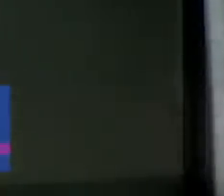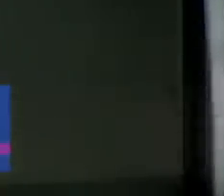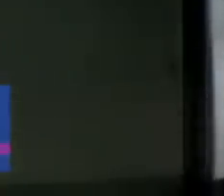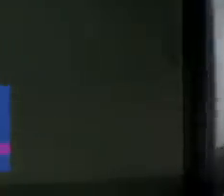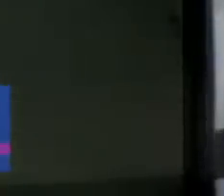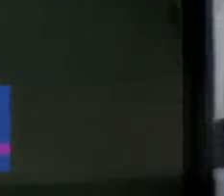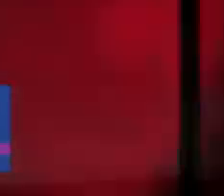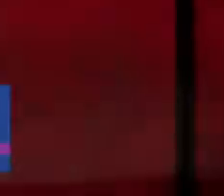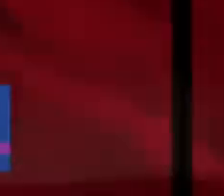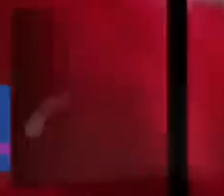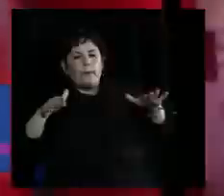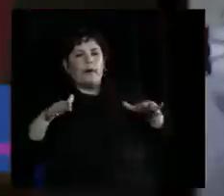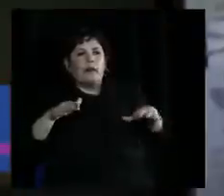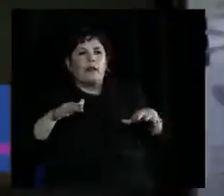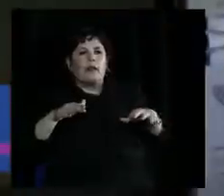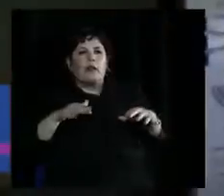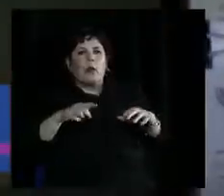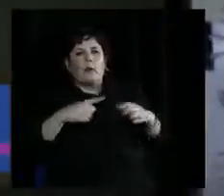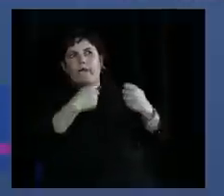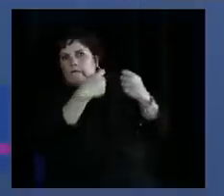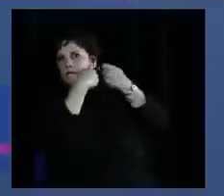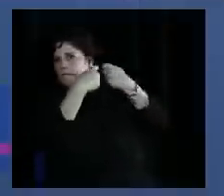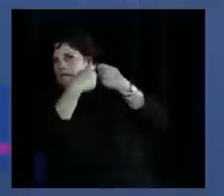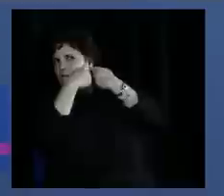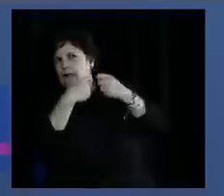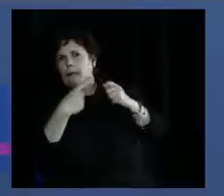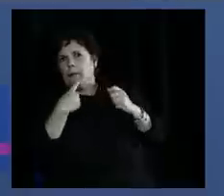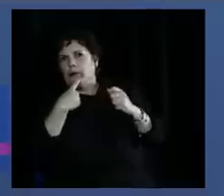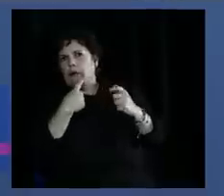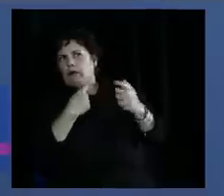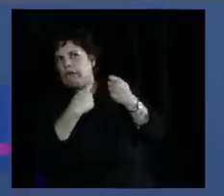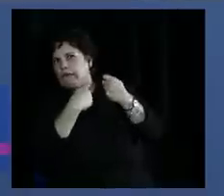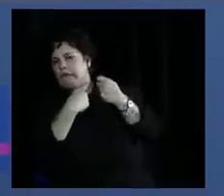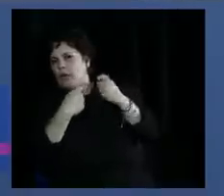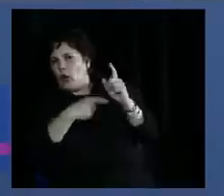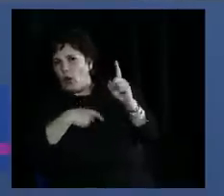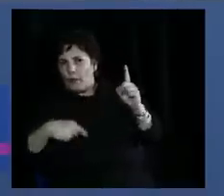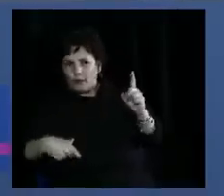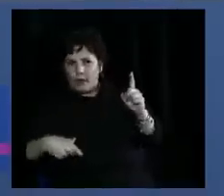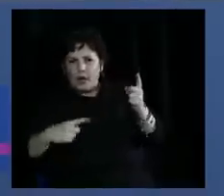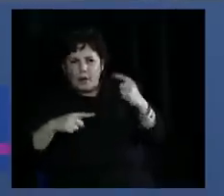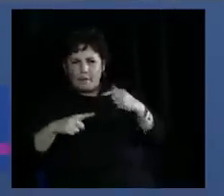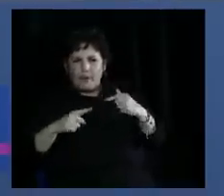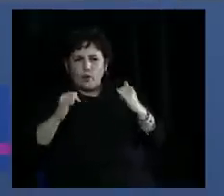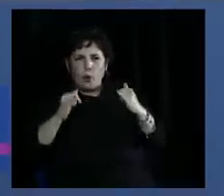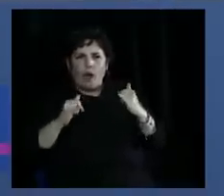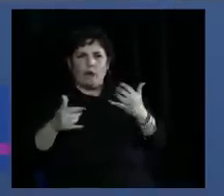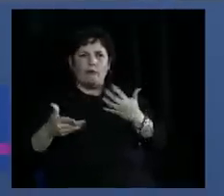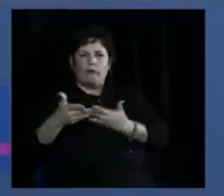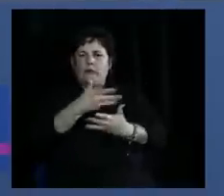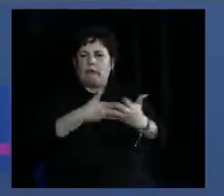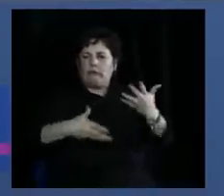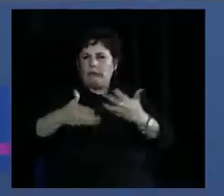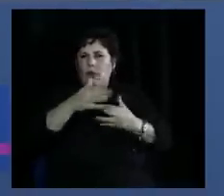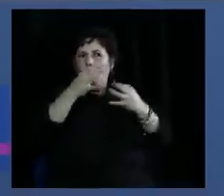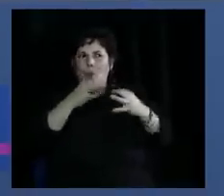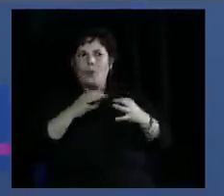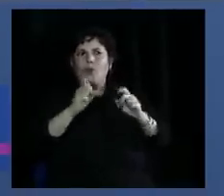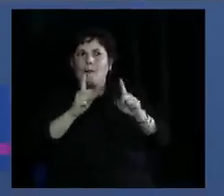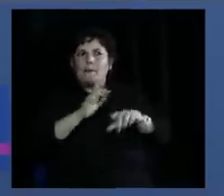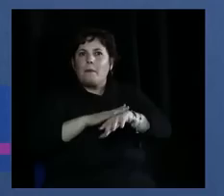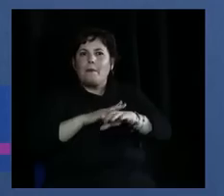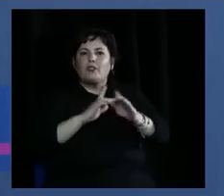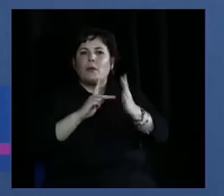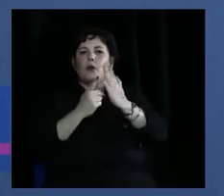permeabilidad que pueden estar teniendo los medios a presiones que además han detectado del gobierno, cierta connivencia en torno a un proyecto de ley que lo